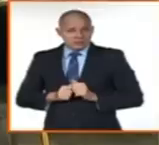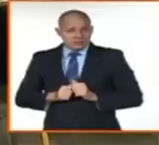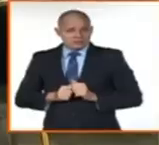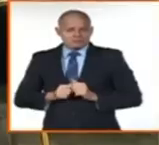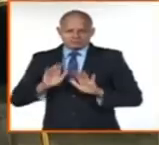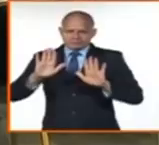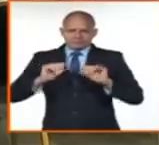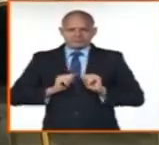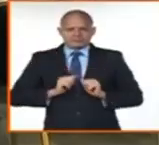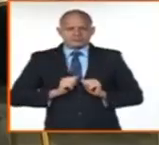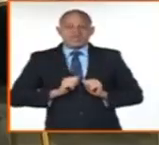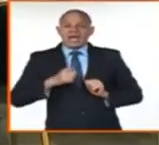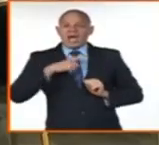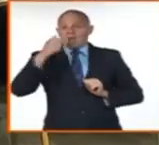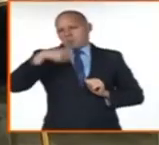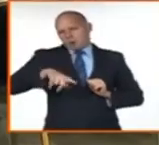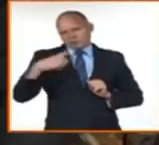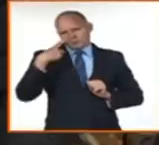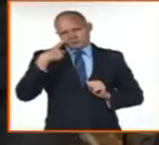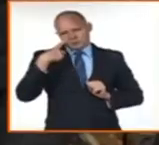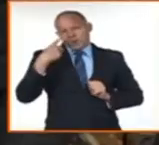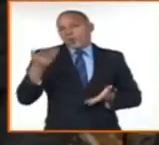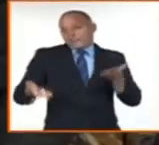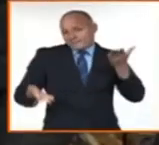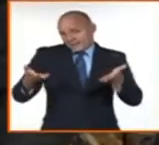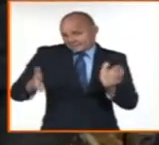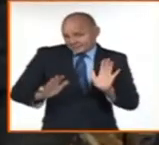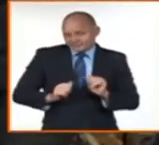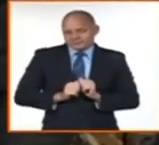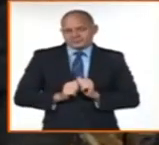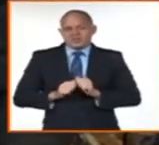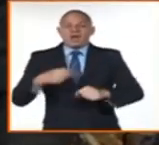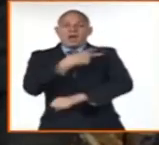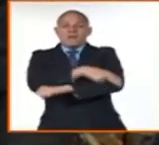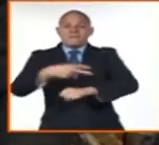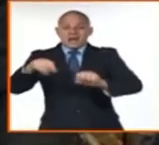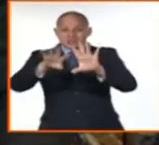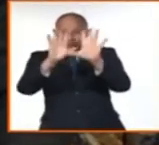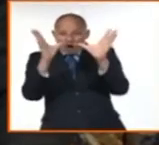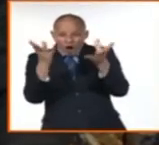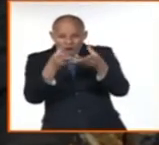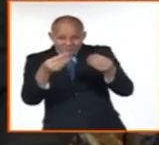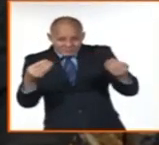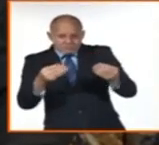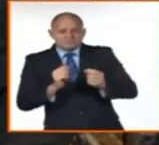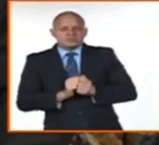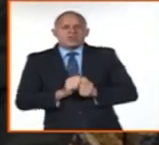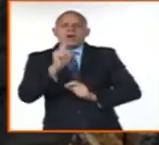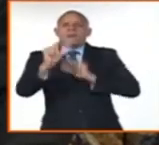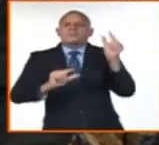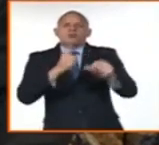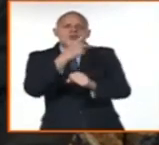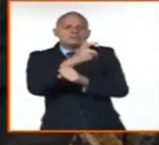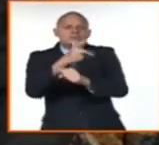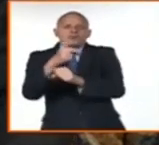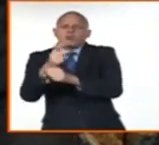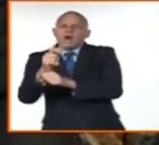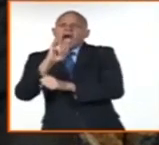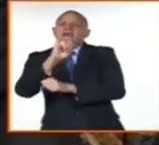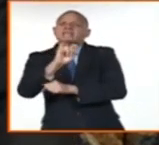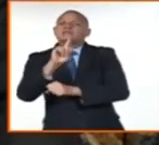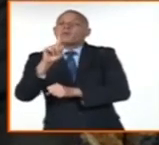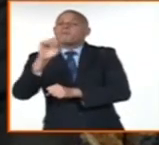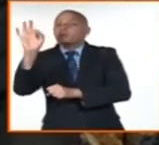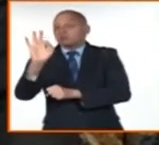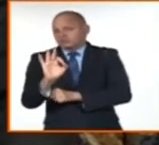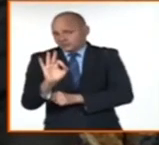un 61%, el tercer mundo no ha vacunado más del 10 o el 15%. Hay más de